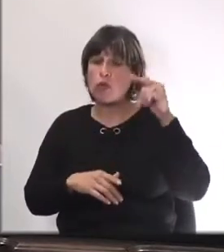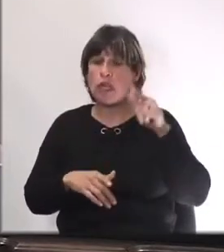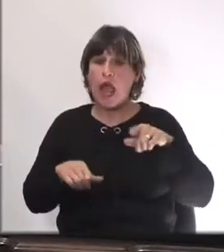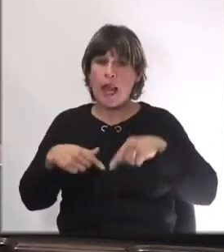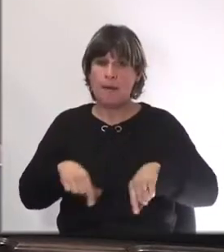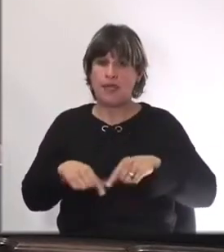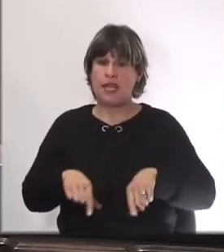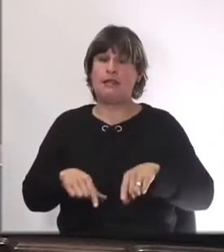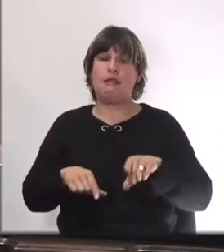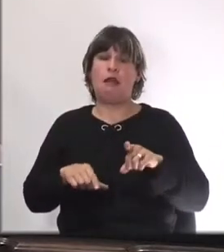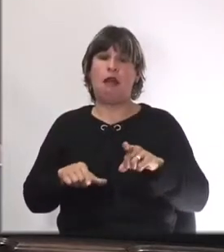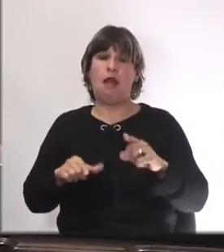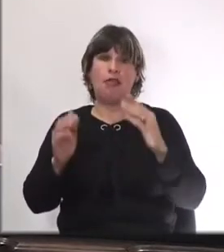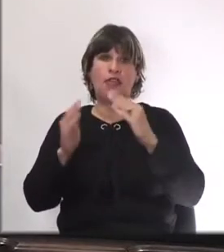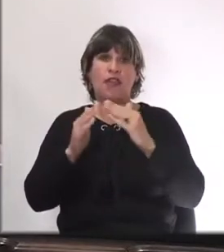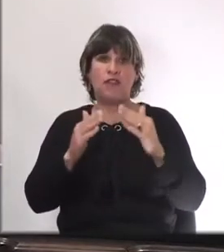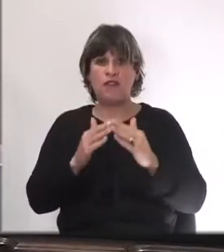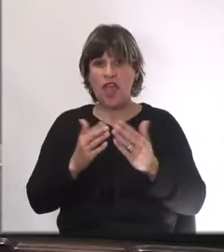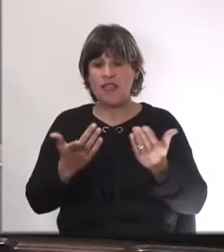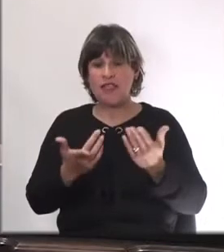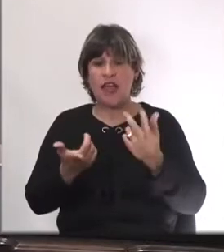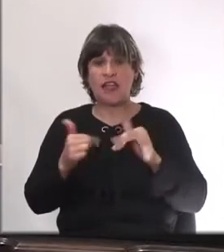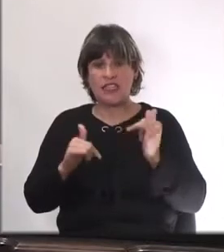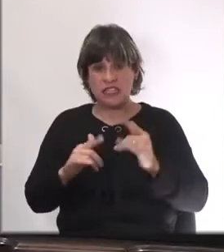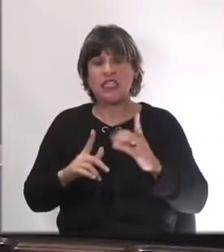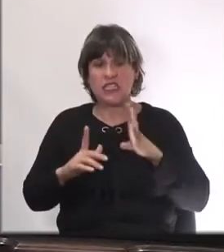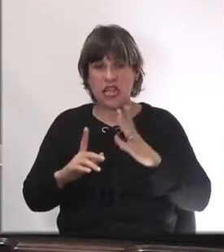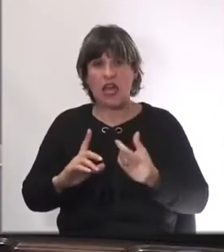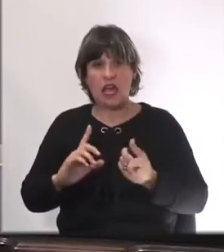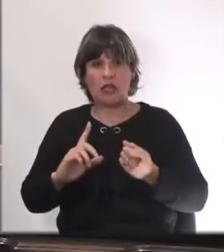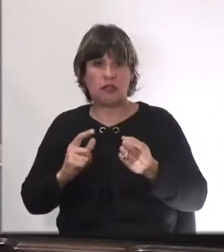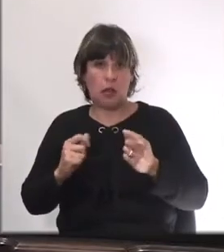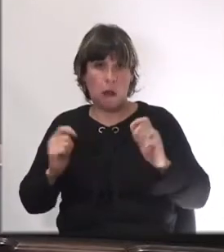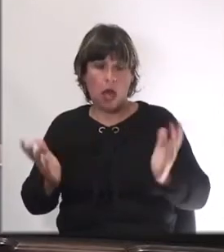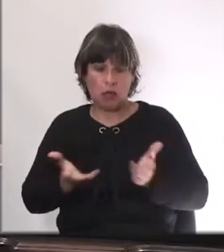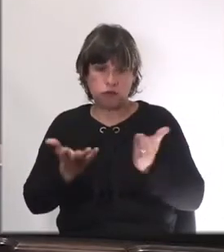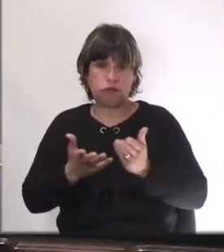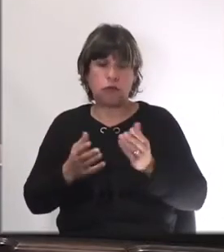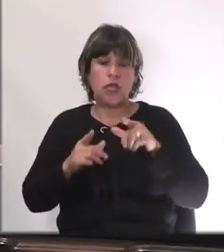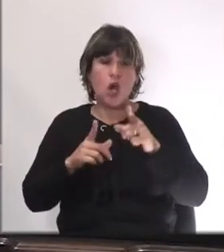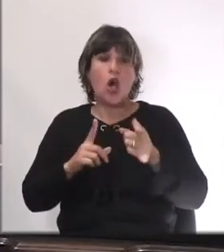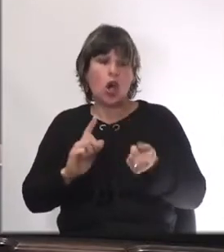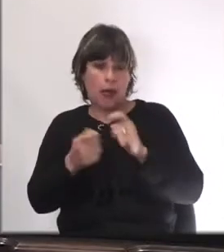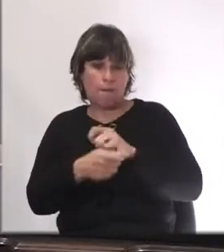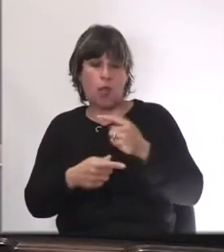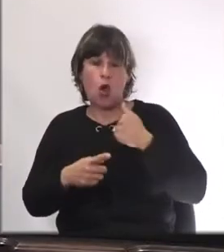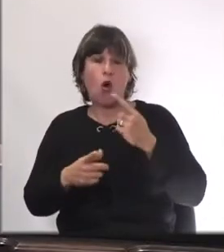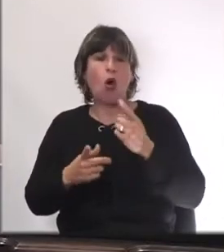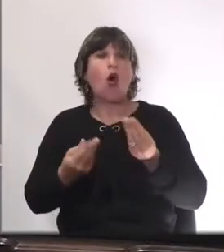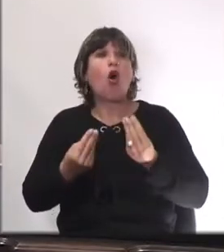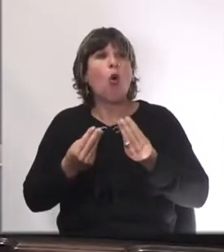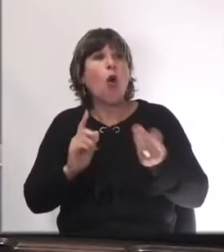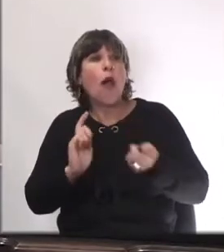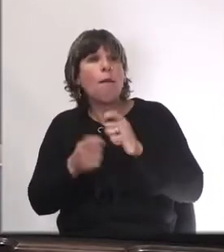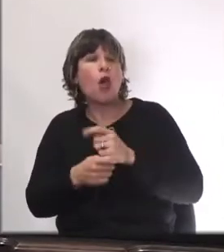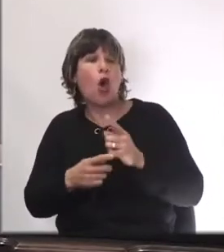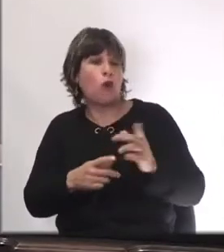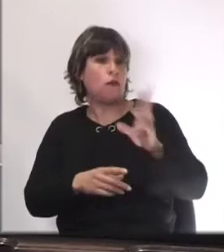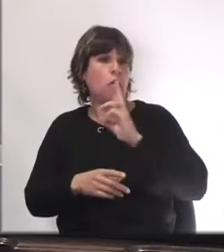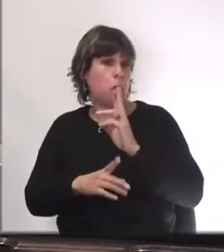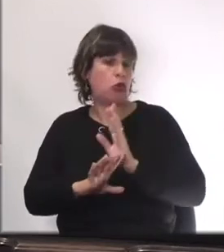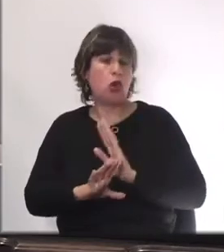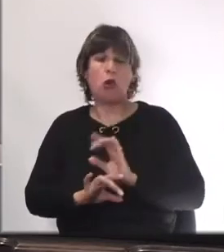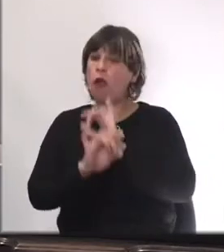de Vivienda, si se había actualizado y cómo había sido esa actualización, se nos contestó